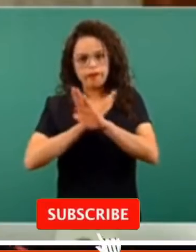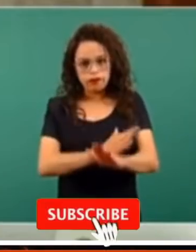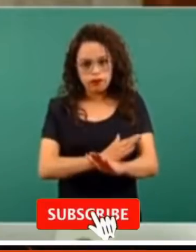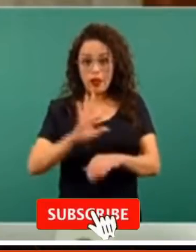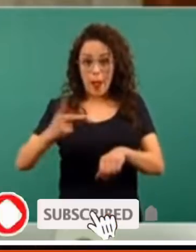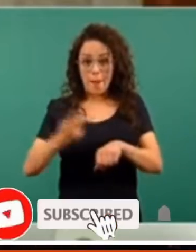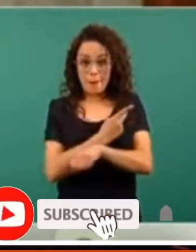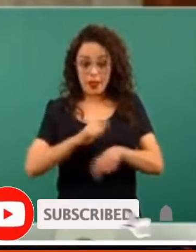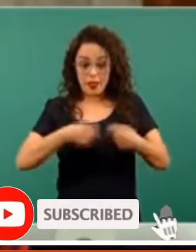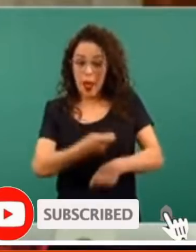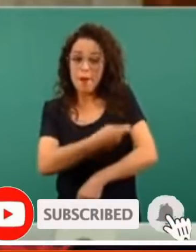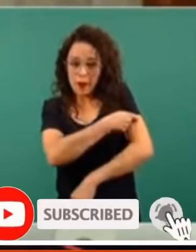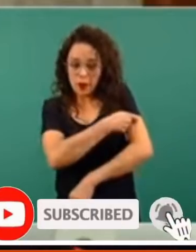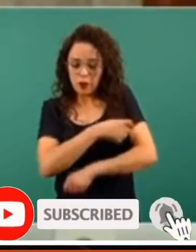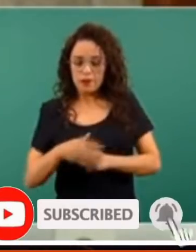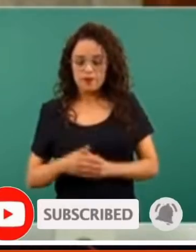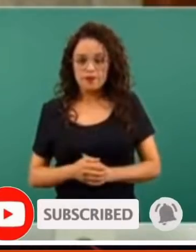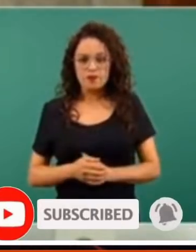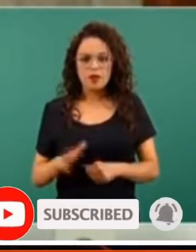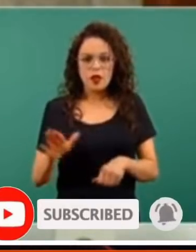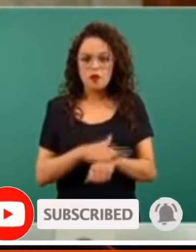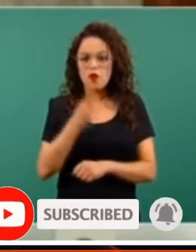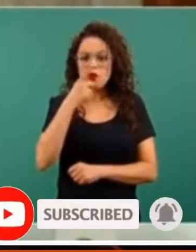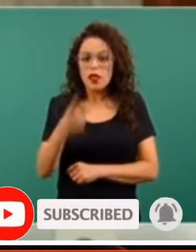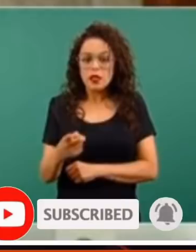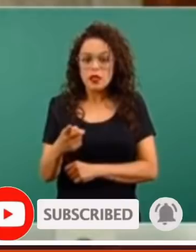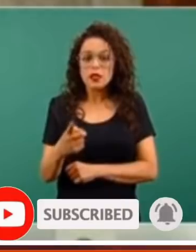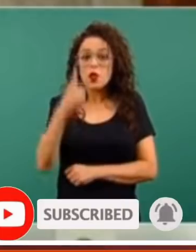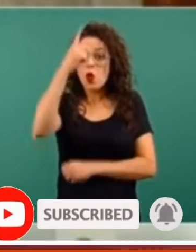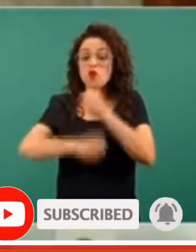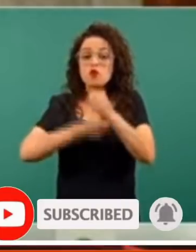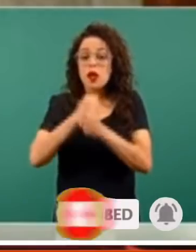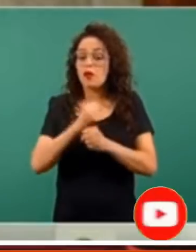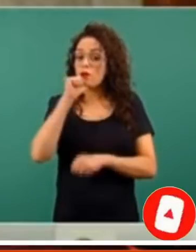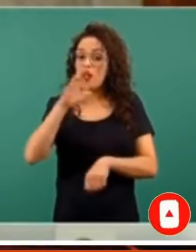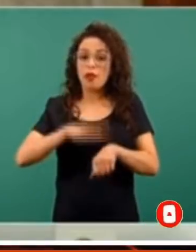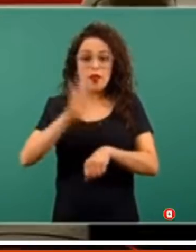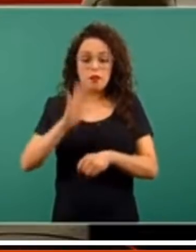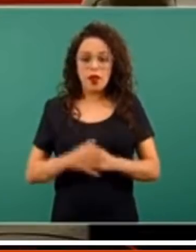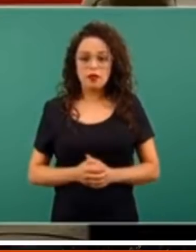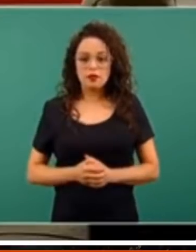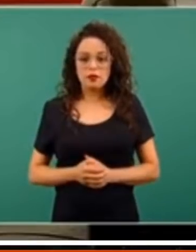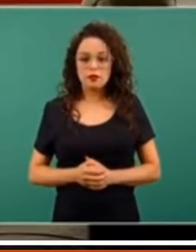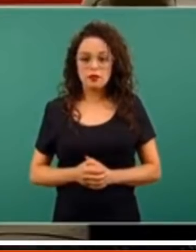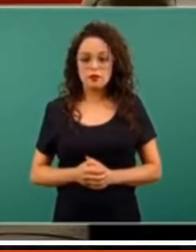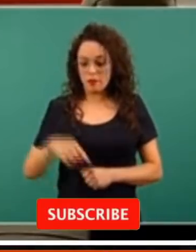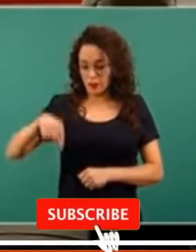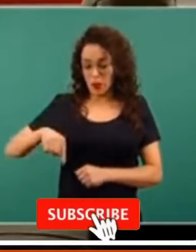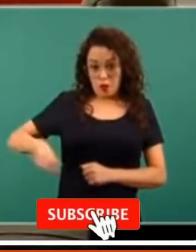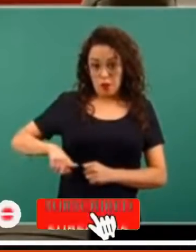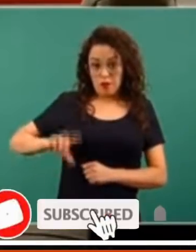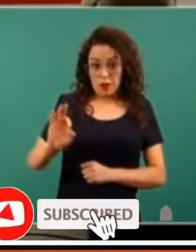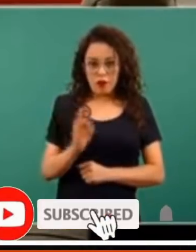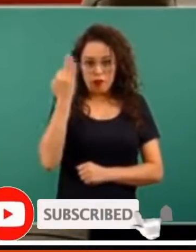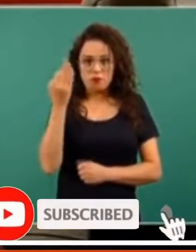aplicado? Porque según me he informado, dura únicamente 1 año. ¿Y cuáles son los proyectos del gobierno federal?